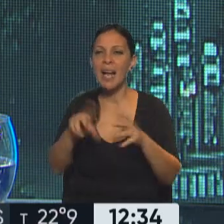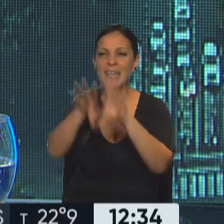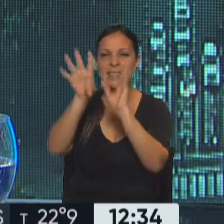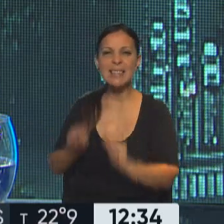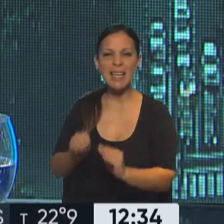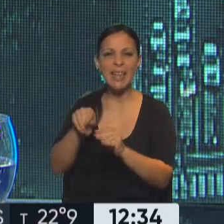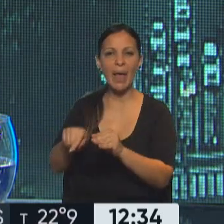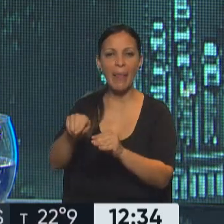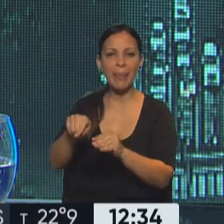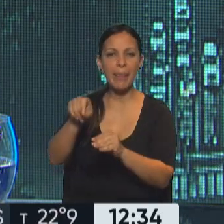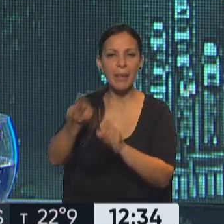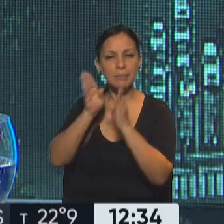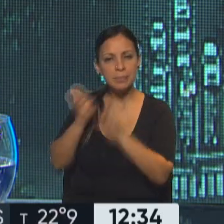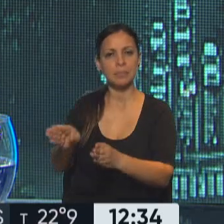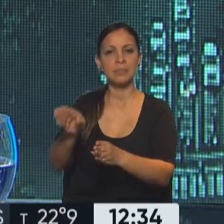integridad